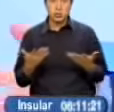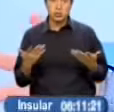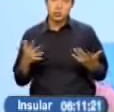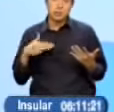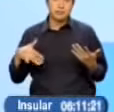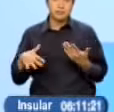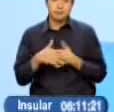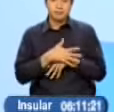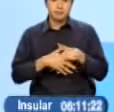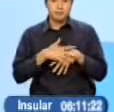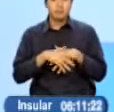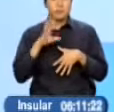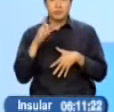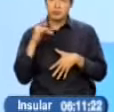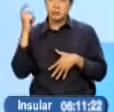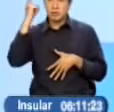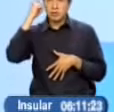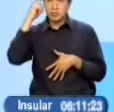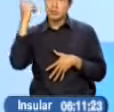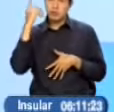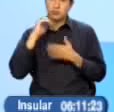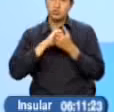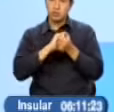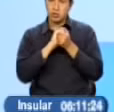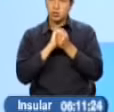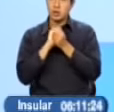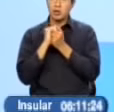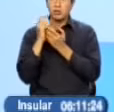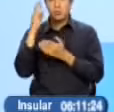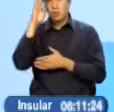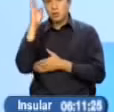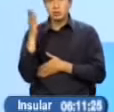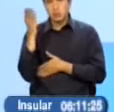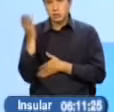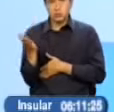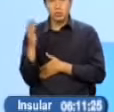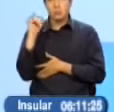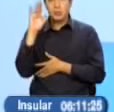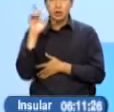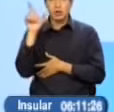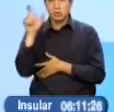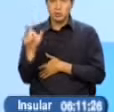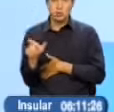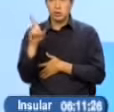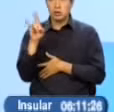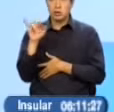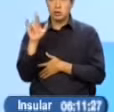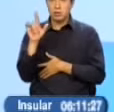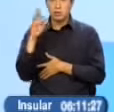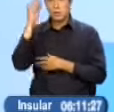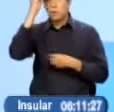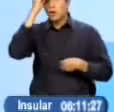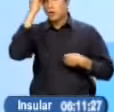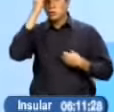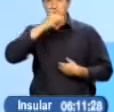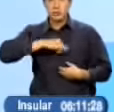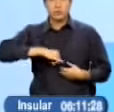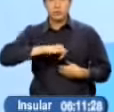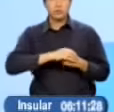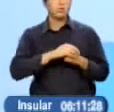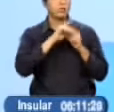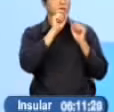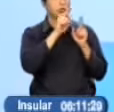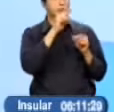de la unasur tenemos que ser absolutamente solidarios con brasilero sólidamente solidarios con la lucha por los valores democráticos en una